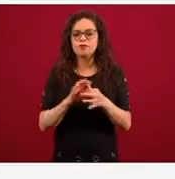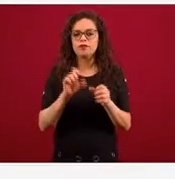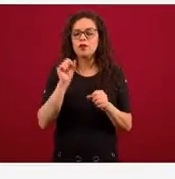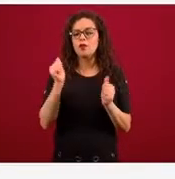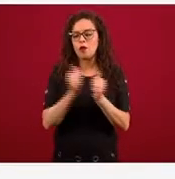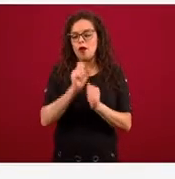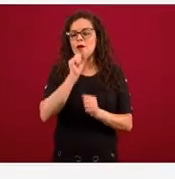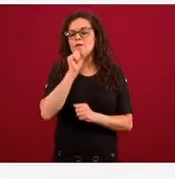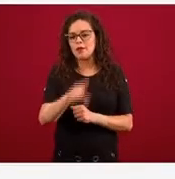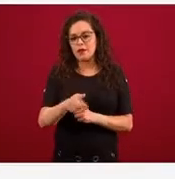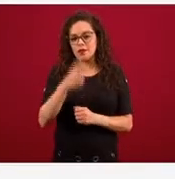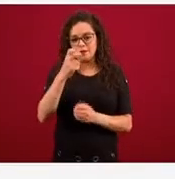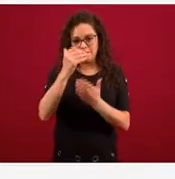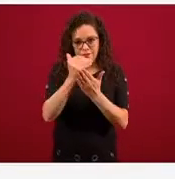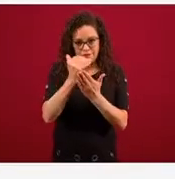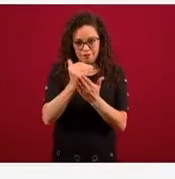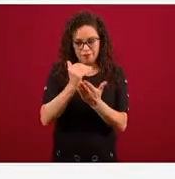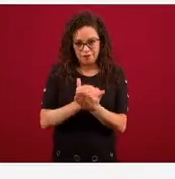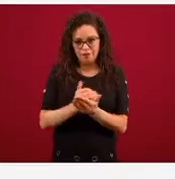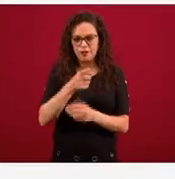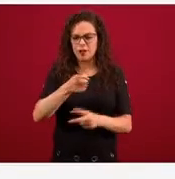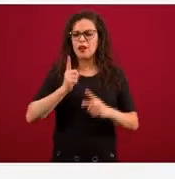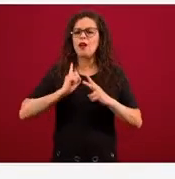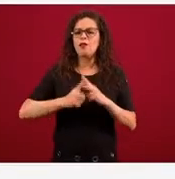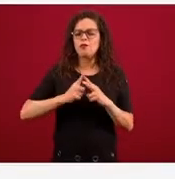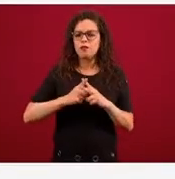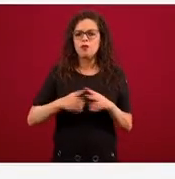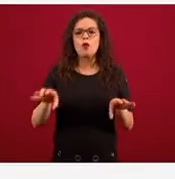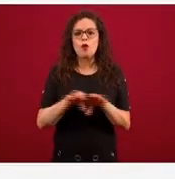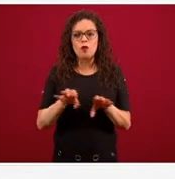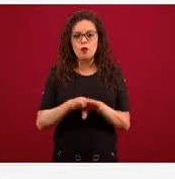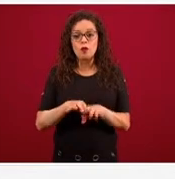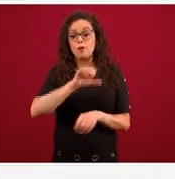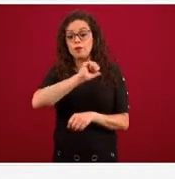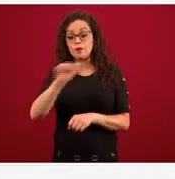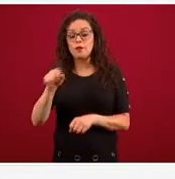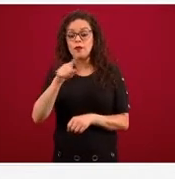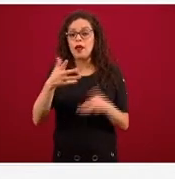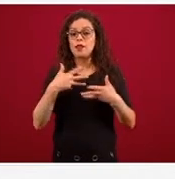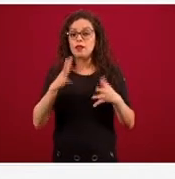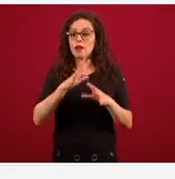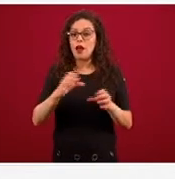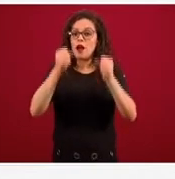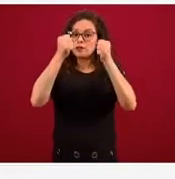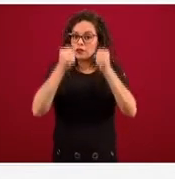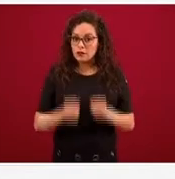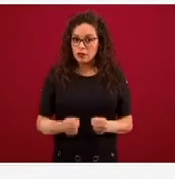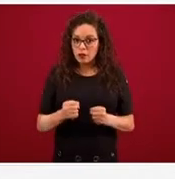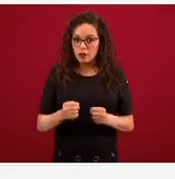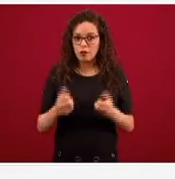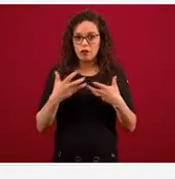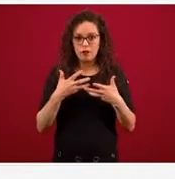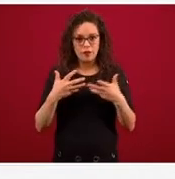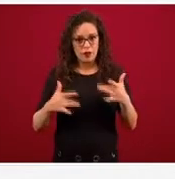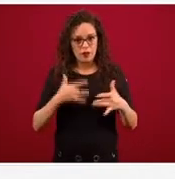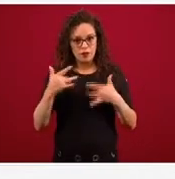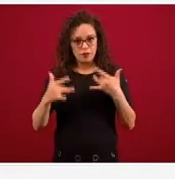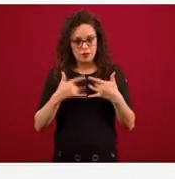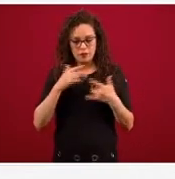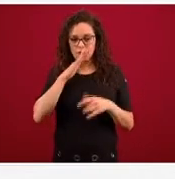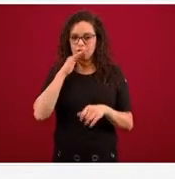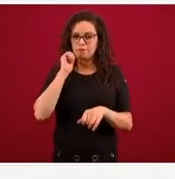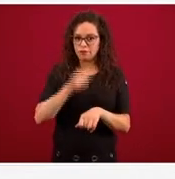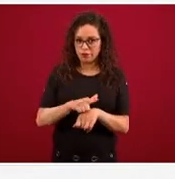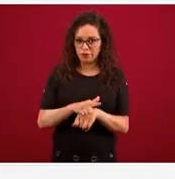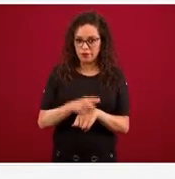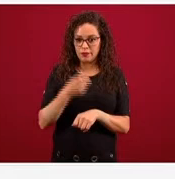Mexico City. Esto está Now, calculado these solamente en cumulative función cases de are los casos just confirmados for activos, no del active acumulado total. cases, Es para not ver total dónde está